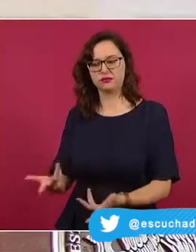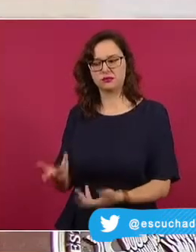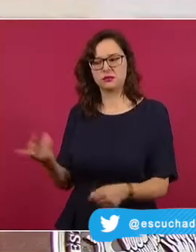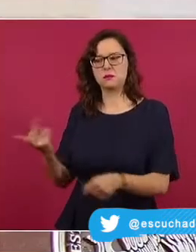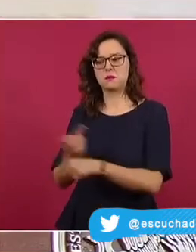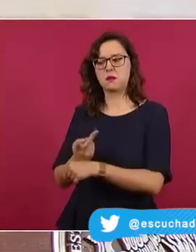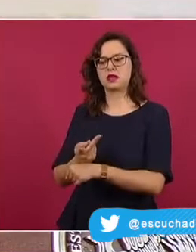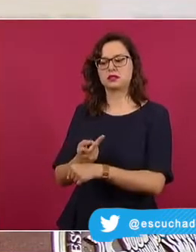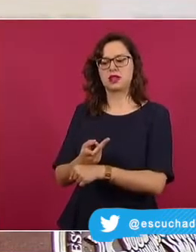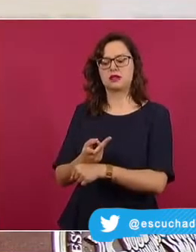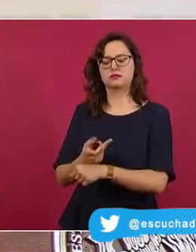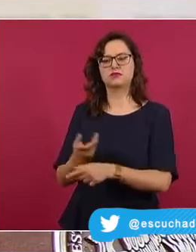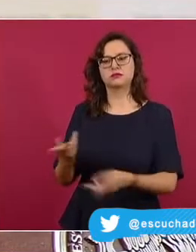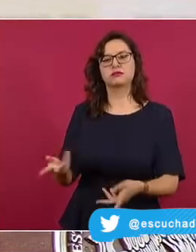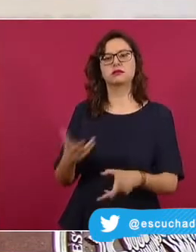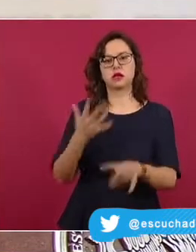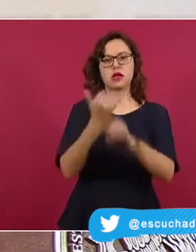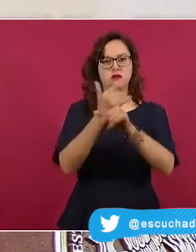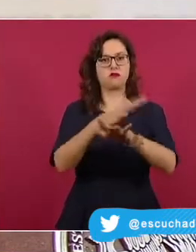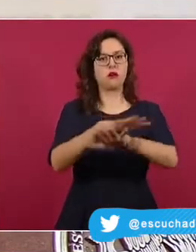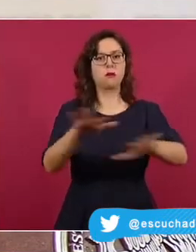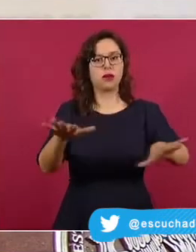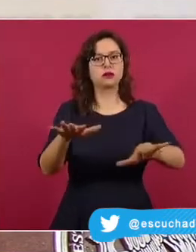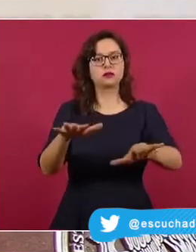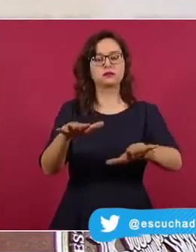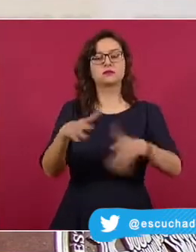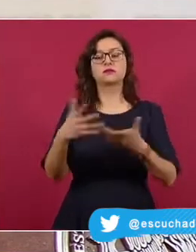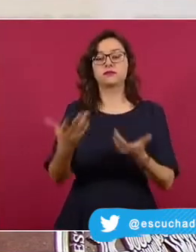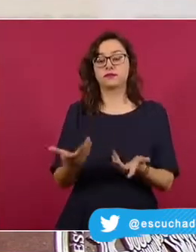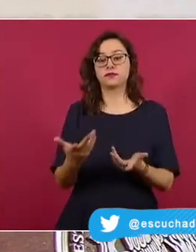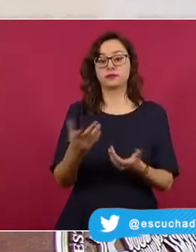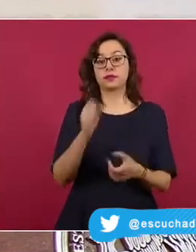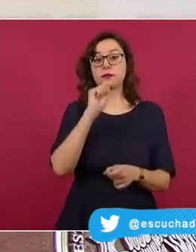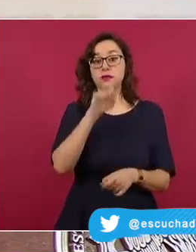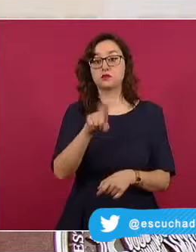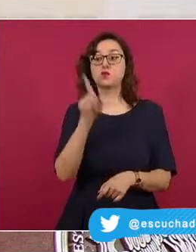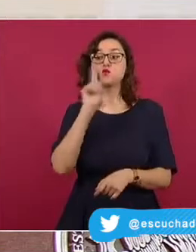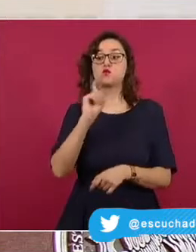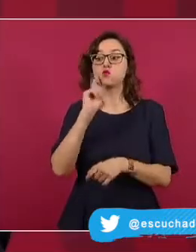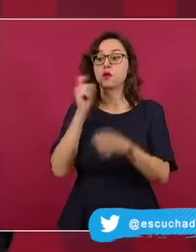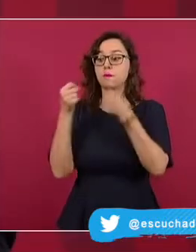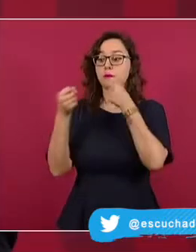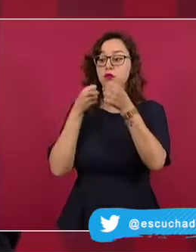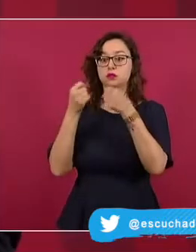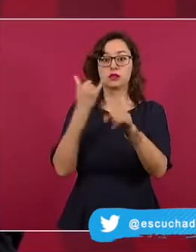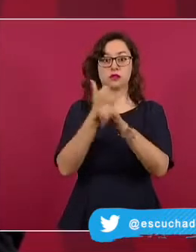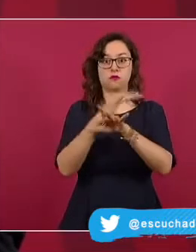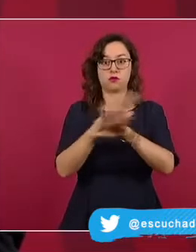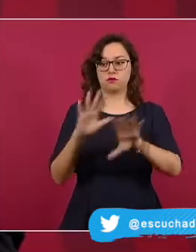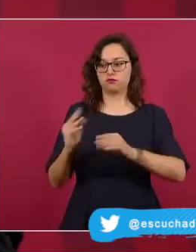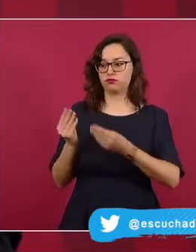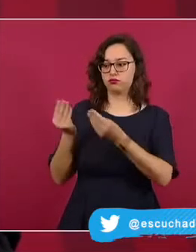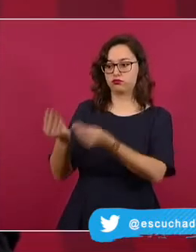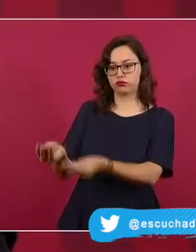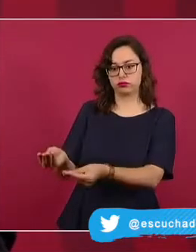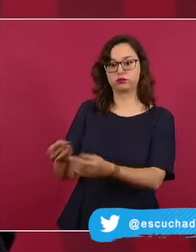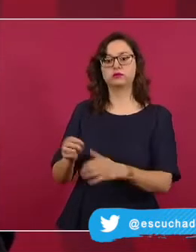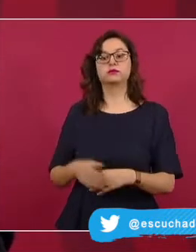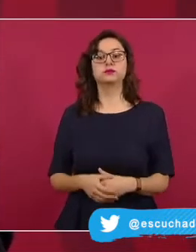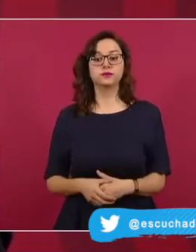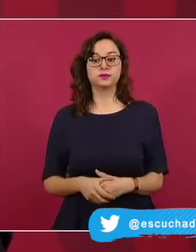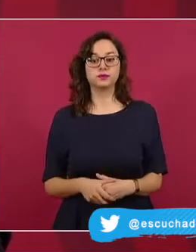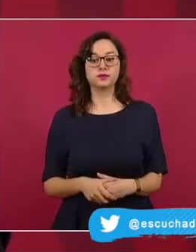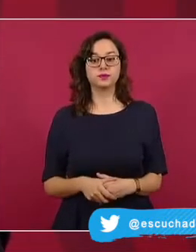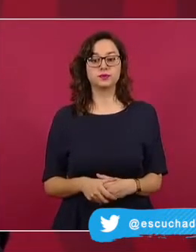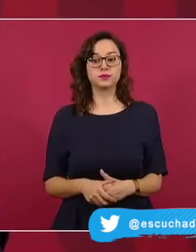en el que se considera el aumento en el número de operaciones desde y hacia el AIFA a partir de agosto, pero nuevamente aclara que no hay ningún decreto